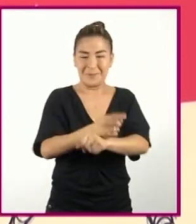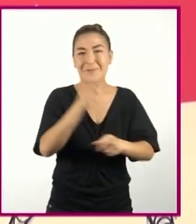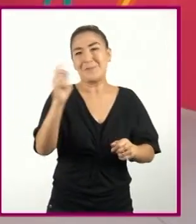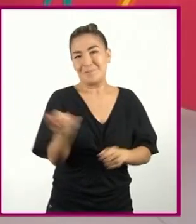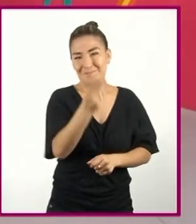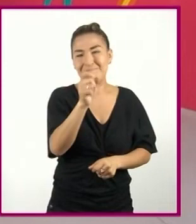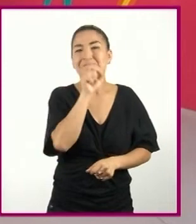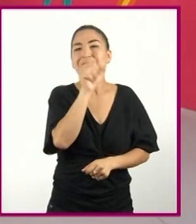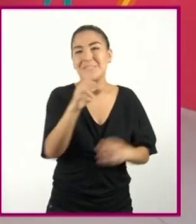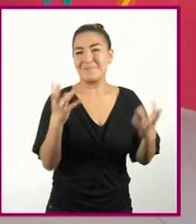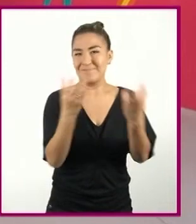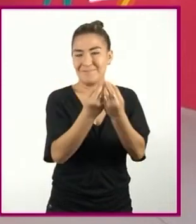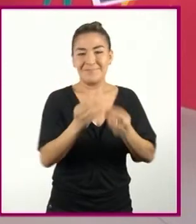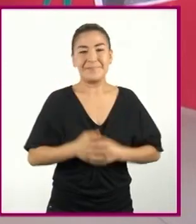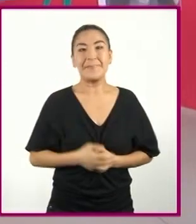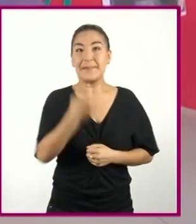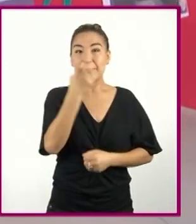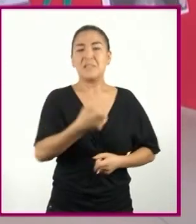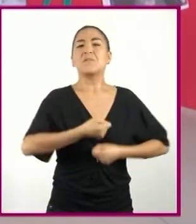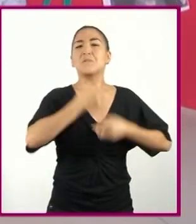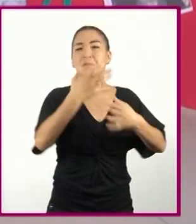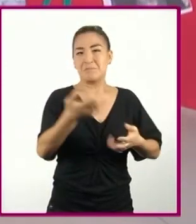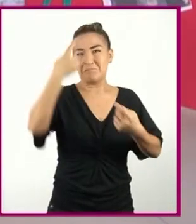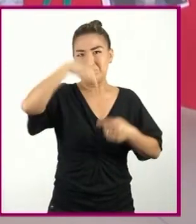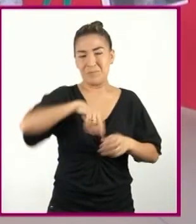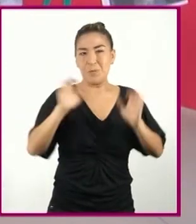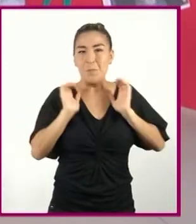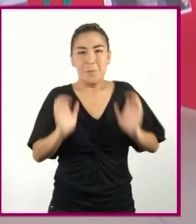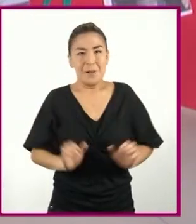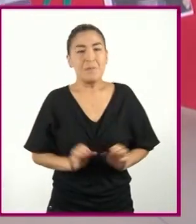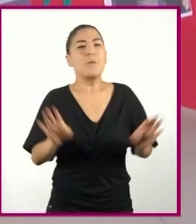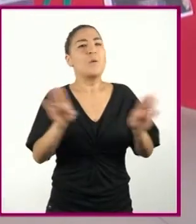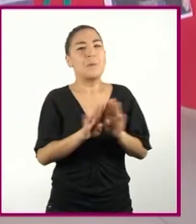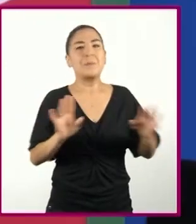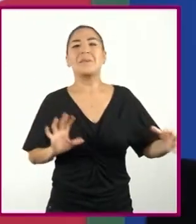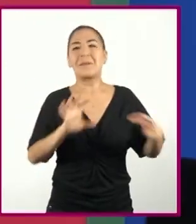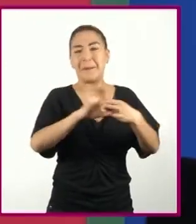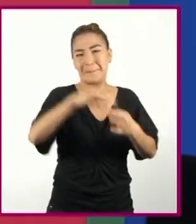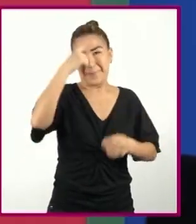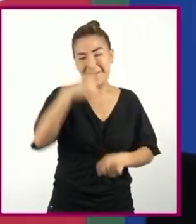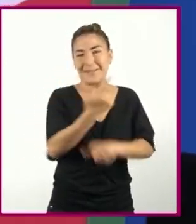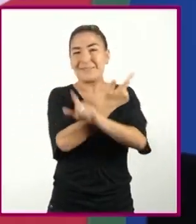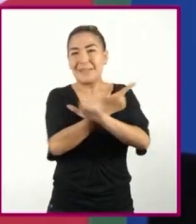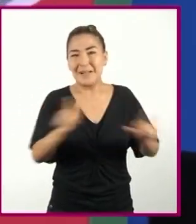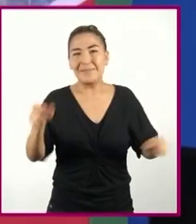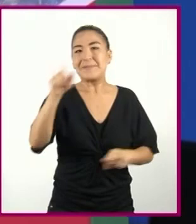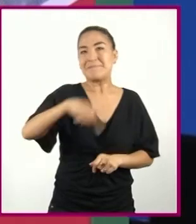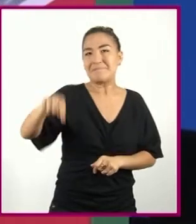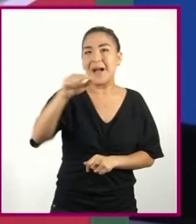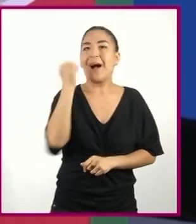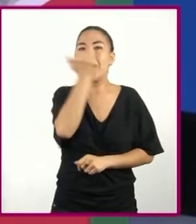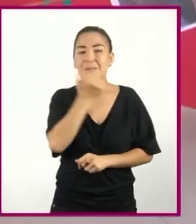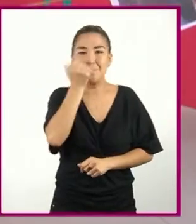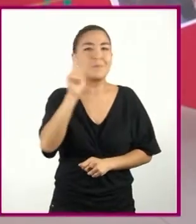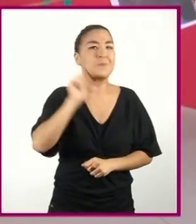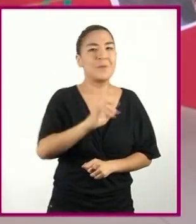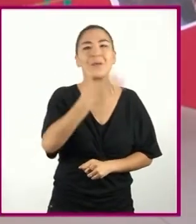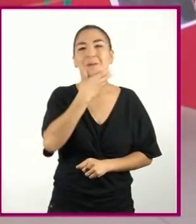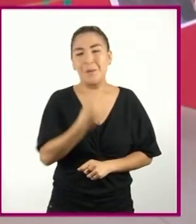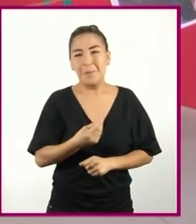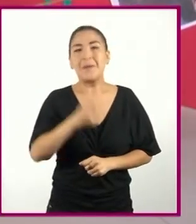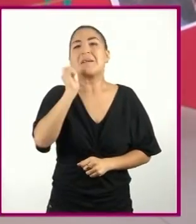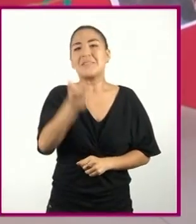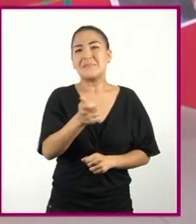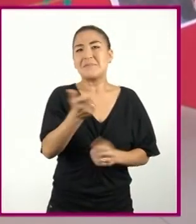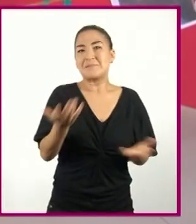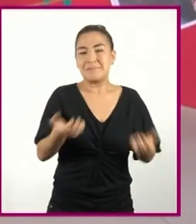mismos. Esta expresión corporal le otorga más libertad a las alumnas y alumnos,